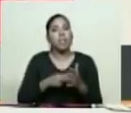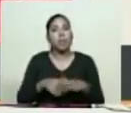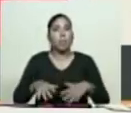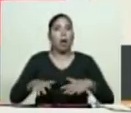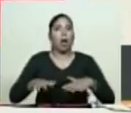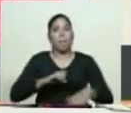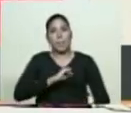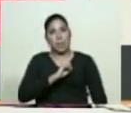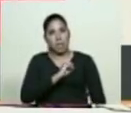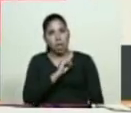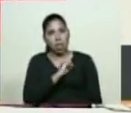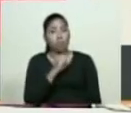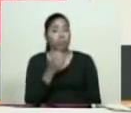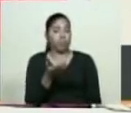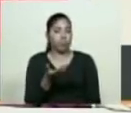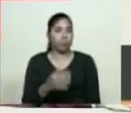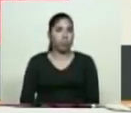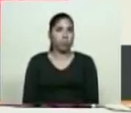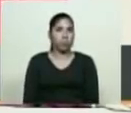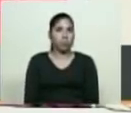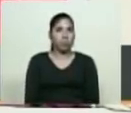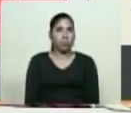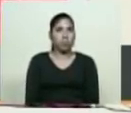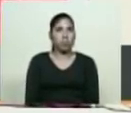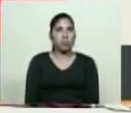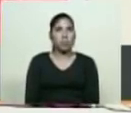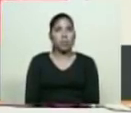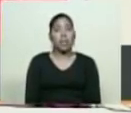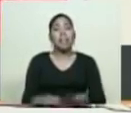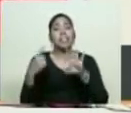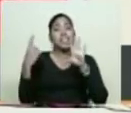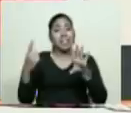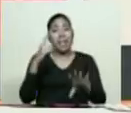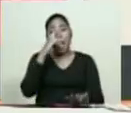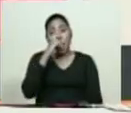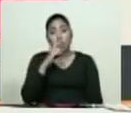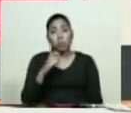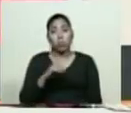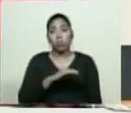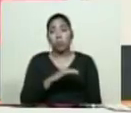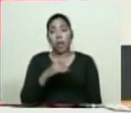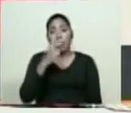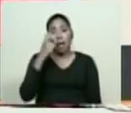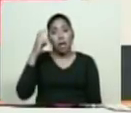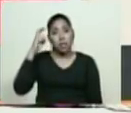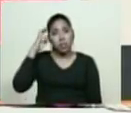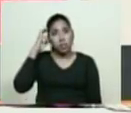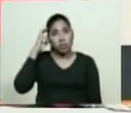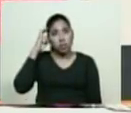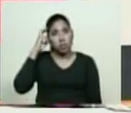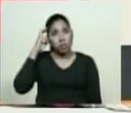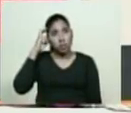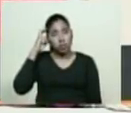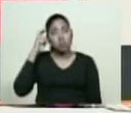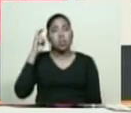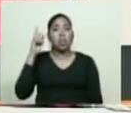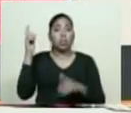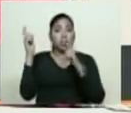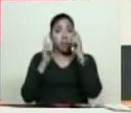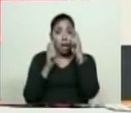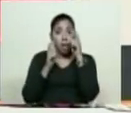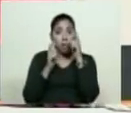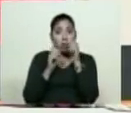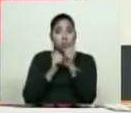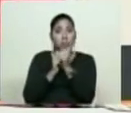De miedo. Nicolás fue 6 años canciller de Hugo Chávez. No le van a caer a cobas ahí.